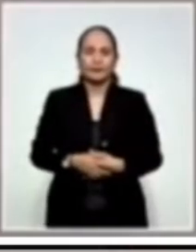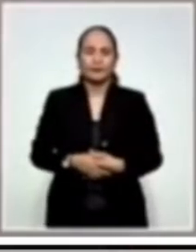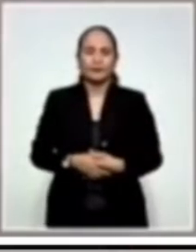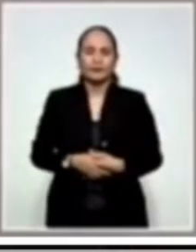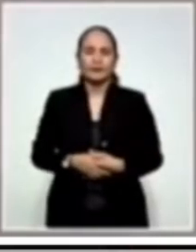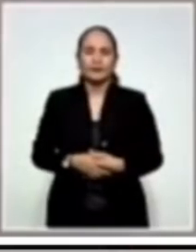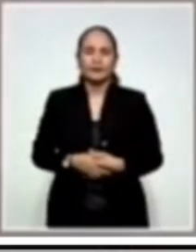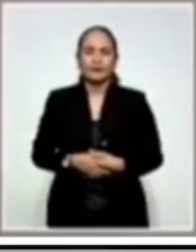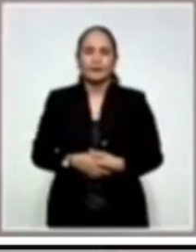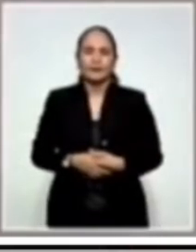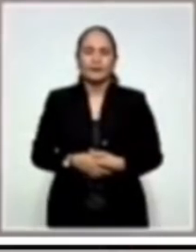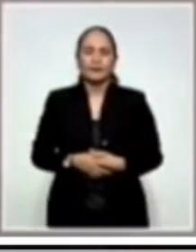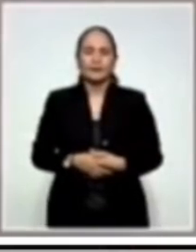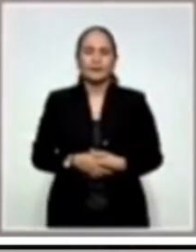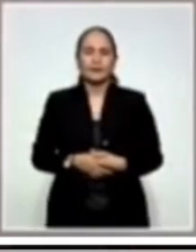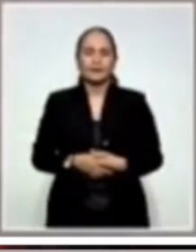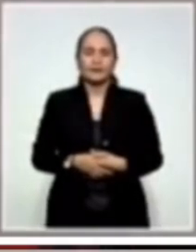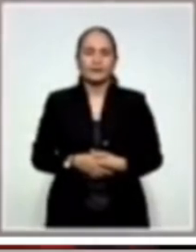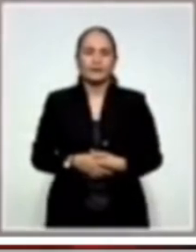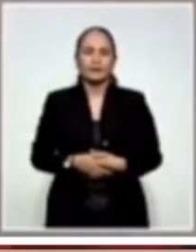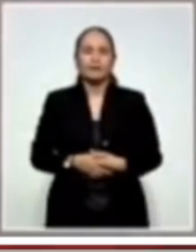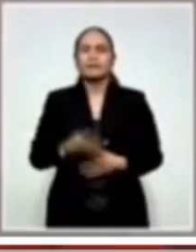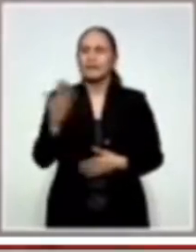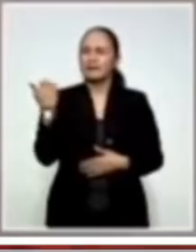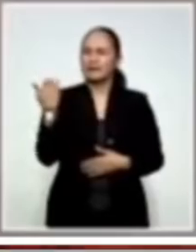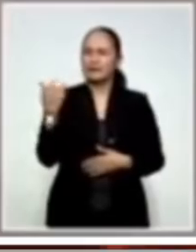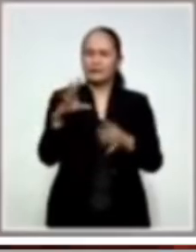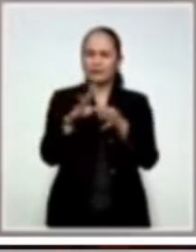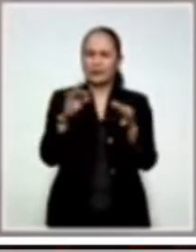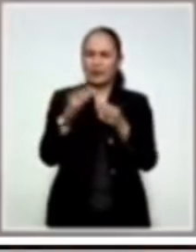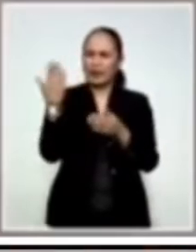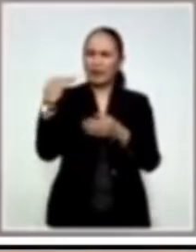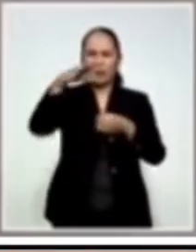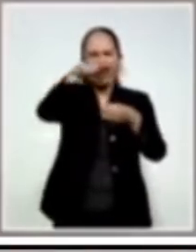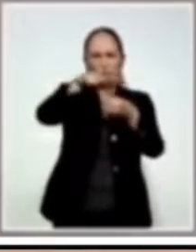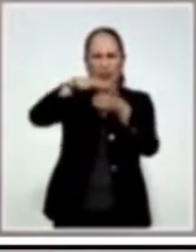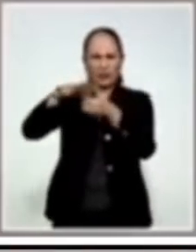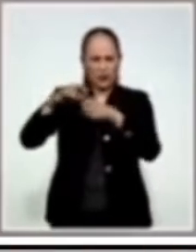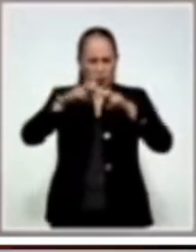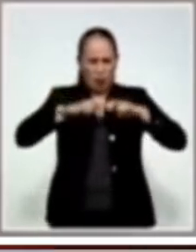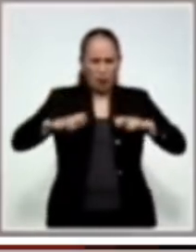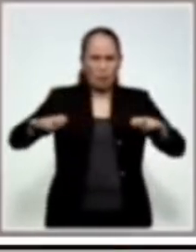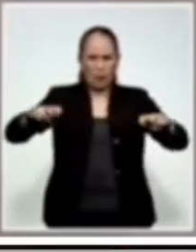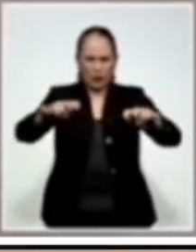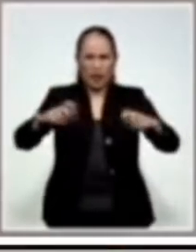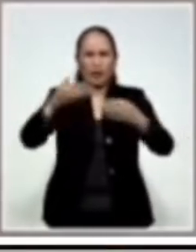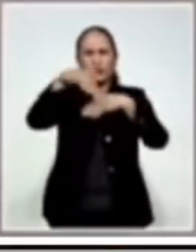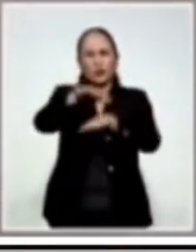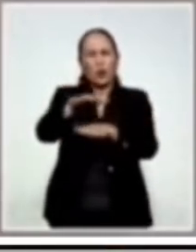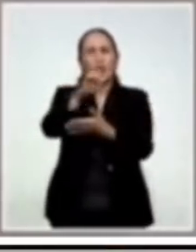Por otro lado, quiero referirme a la votación que se llevó a cabo en el Pleno de la Ley